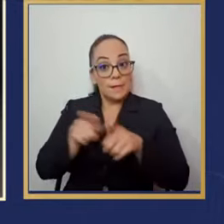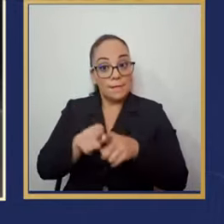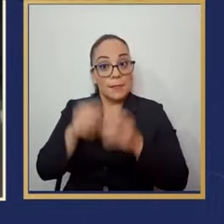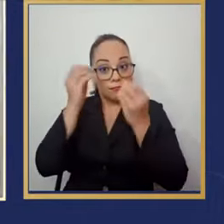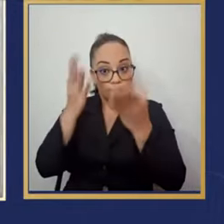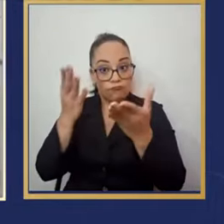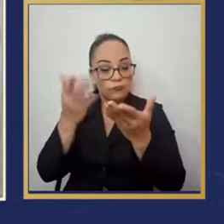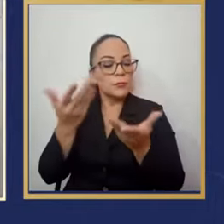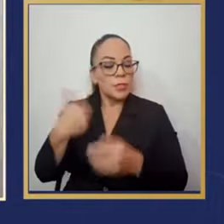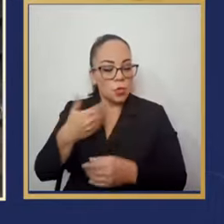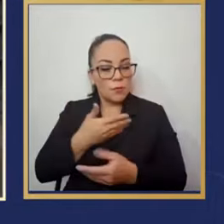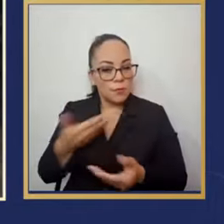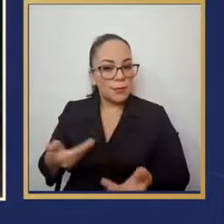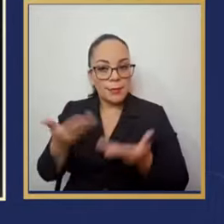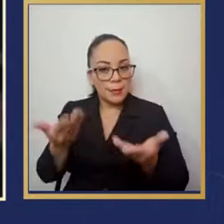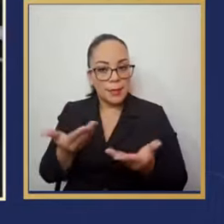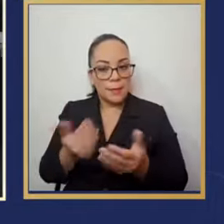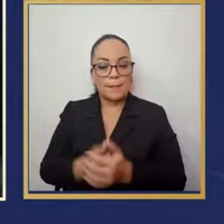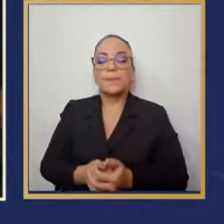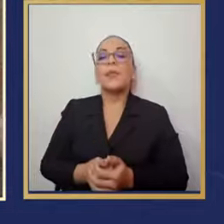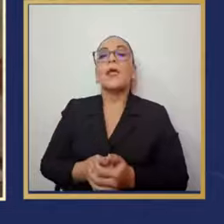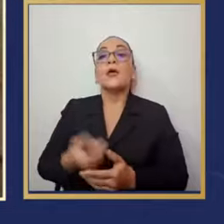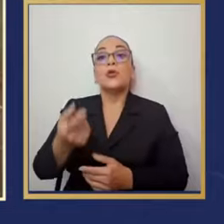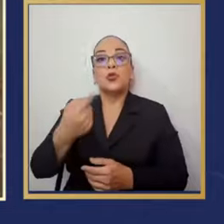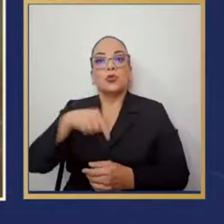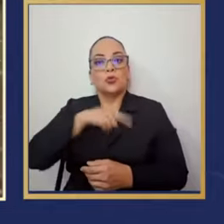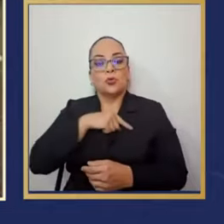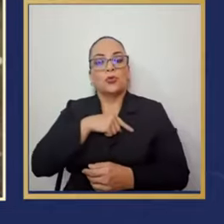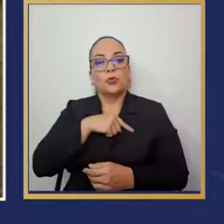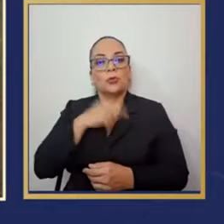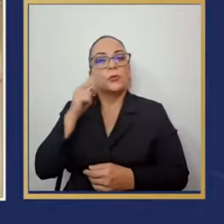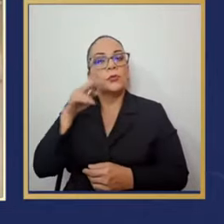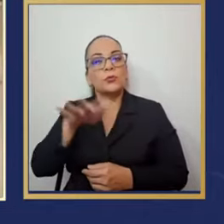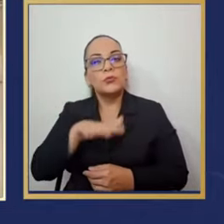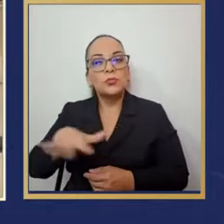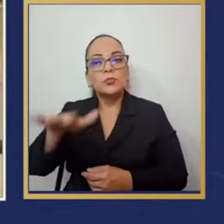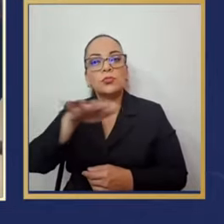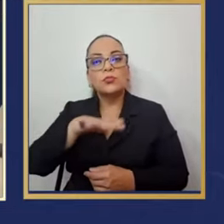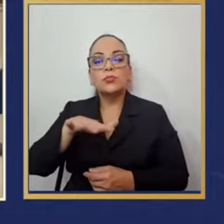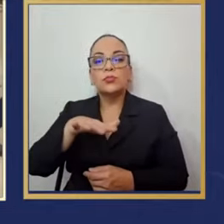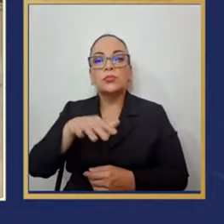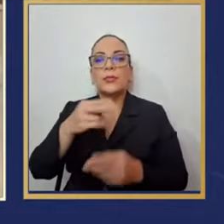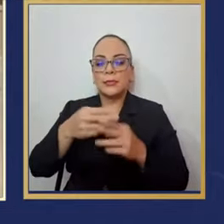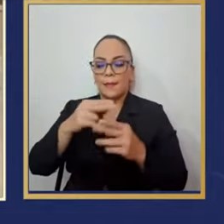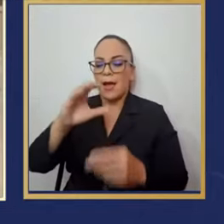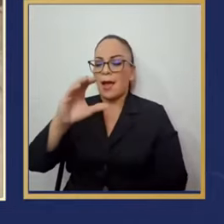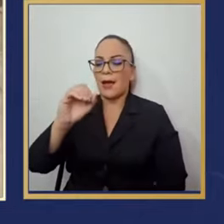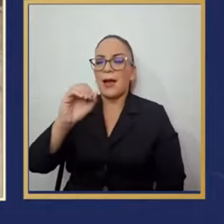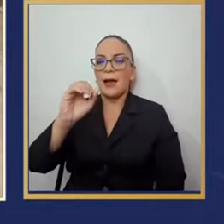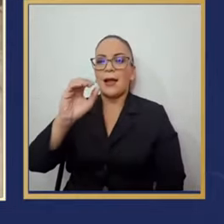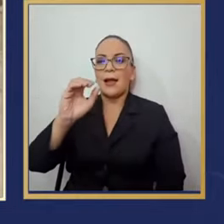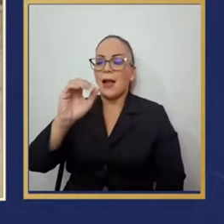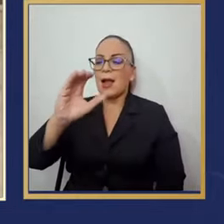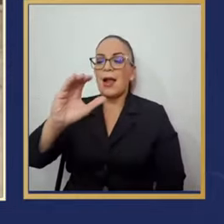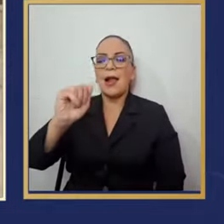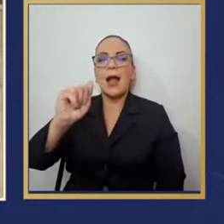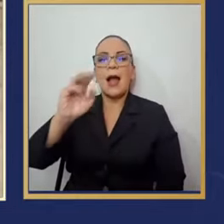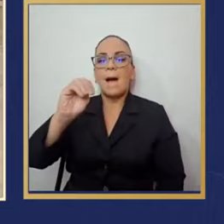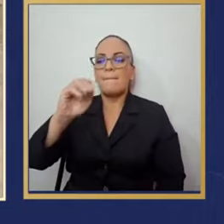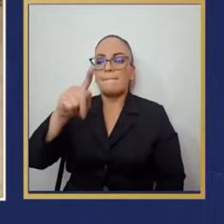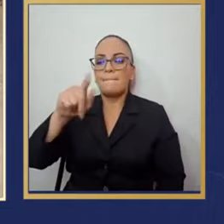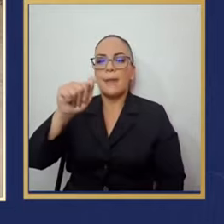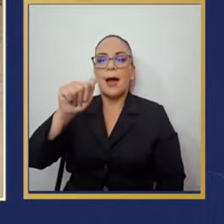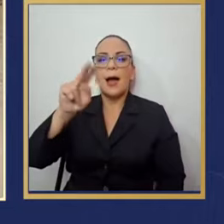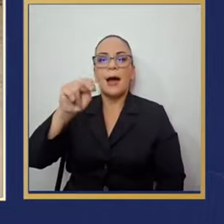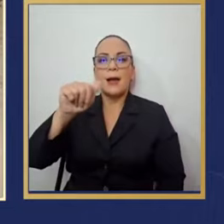hemos detectado el escenario de campanas, que son los informantes de los grupos